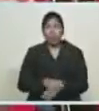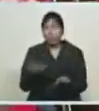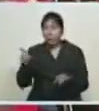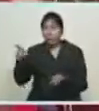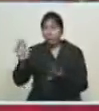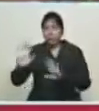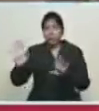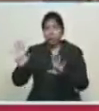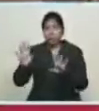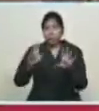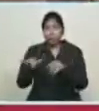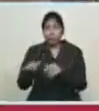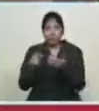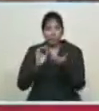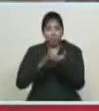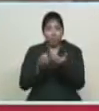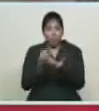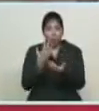llegó?